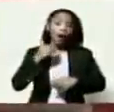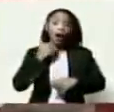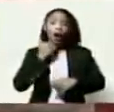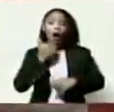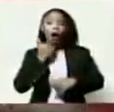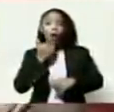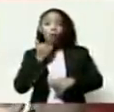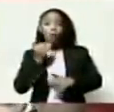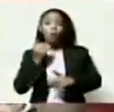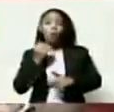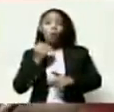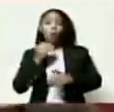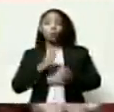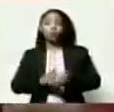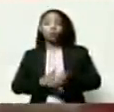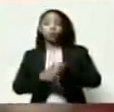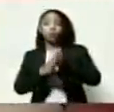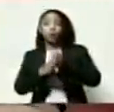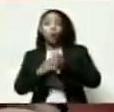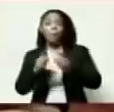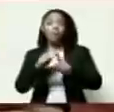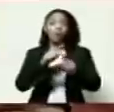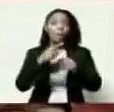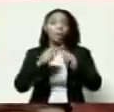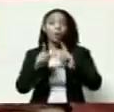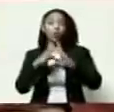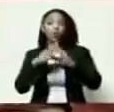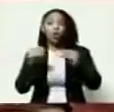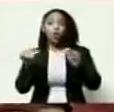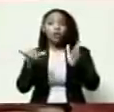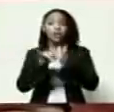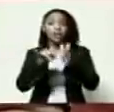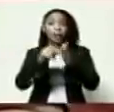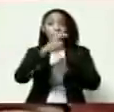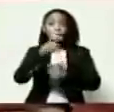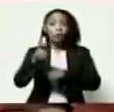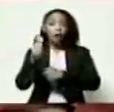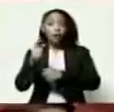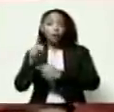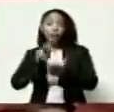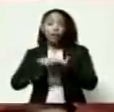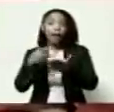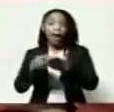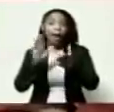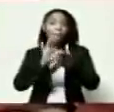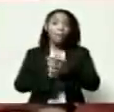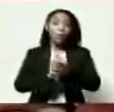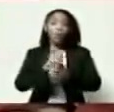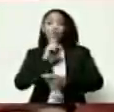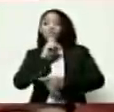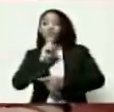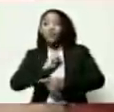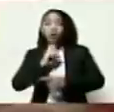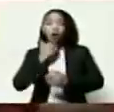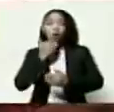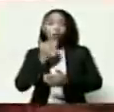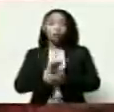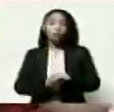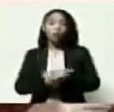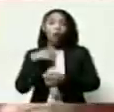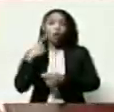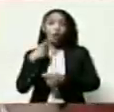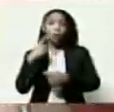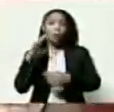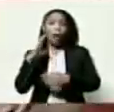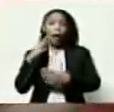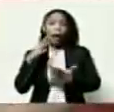algún direccionamiento, pero tú al que esté ahí cae. Amigo o enemigo, ¿eh? Solo para conseguir